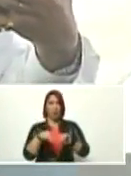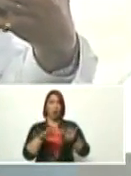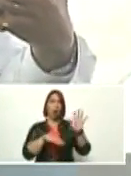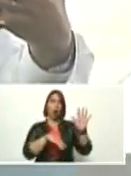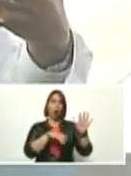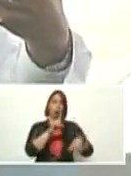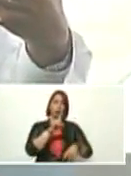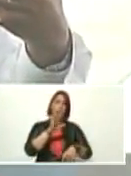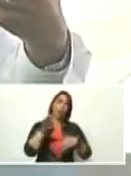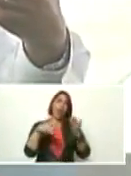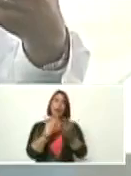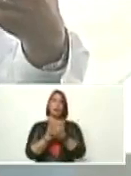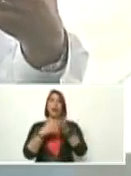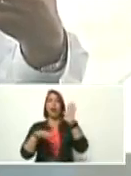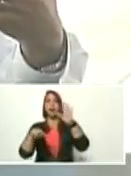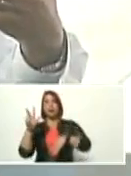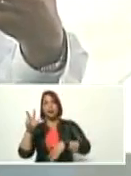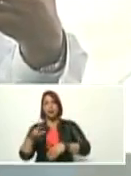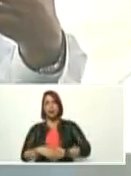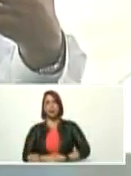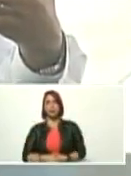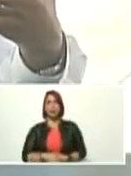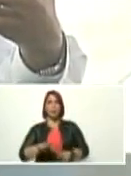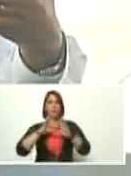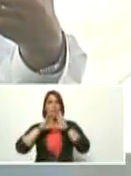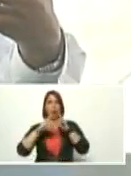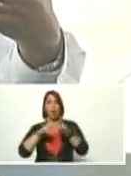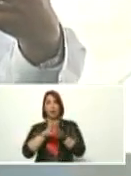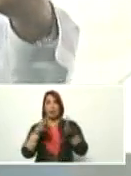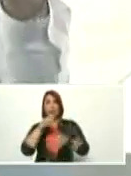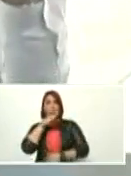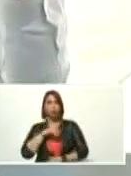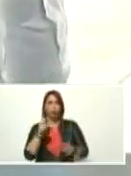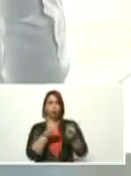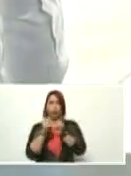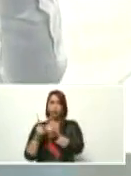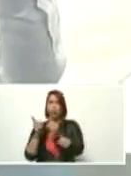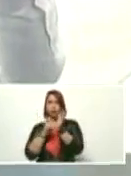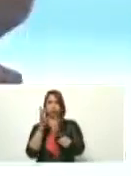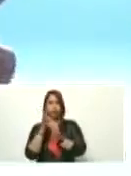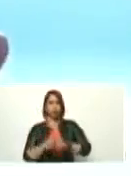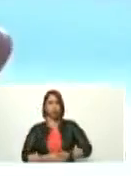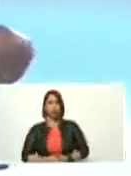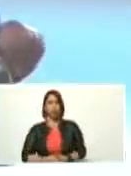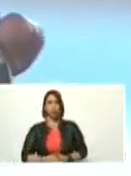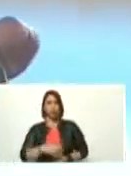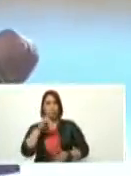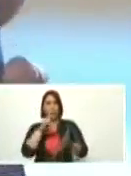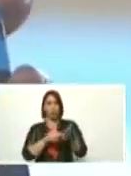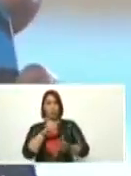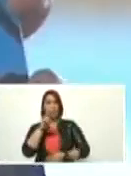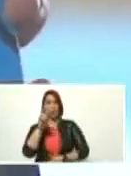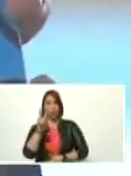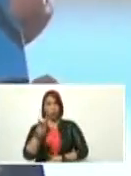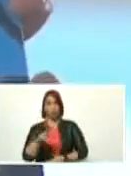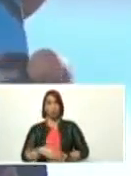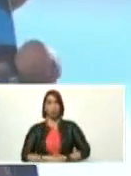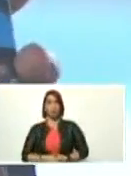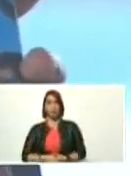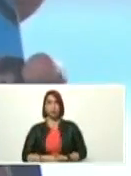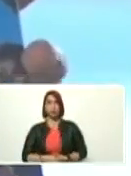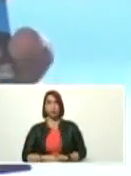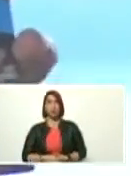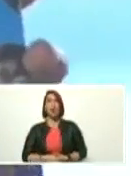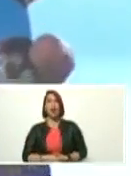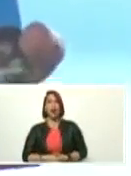al 13, testimonios y grandes historias mínimas de abril 2002. Los